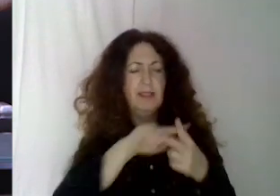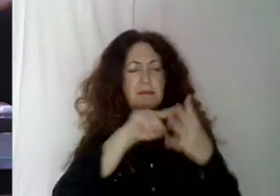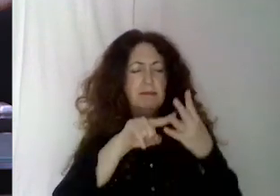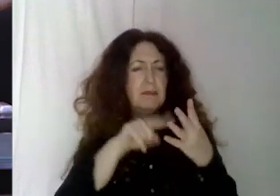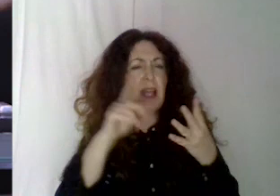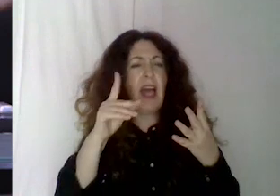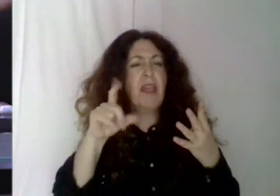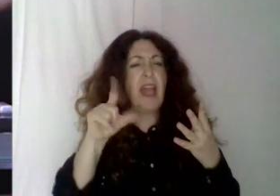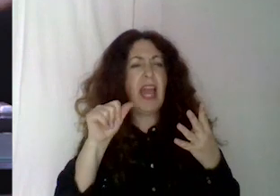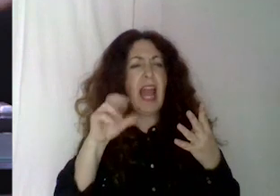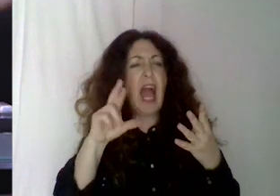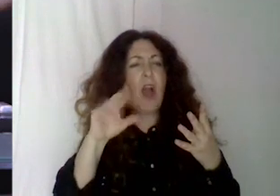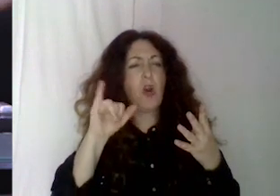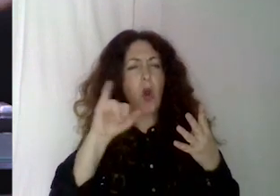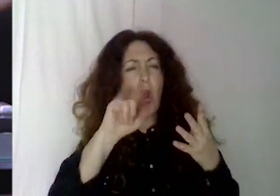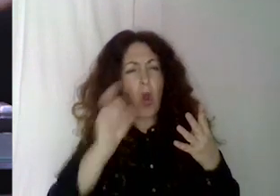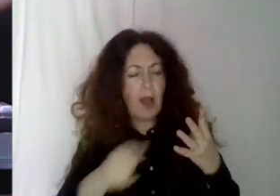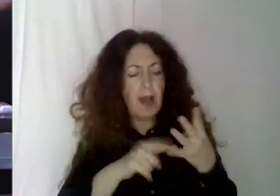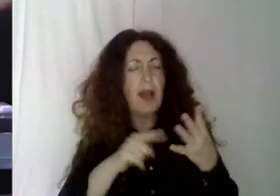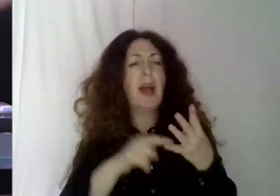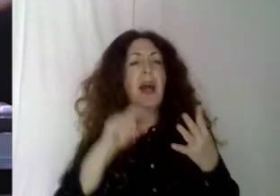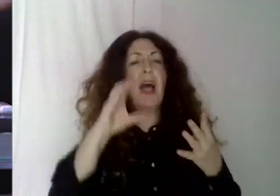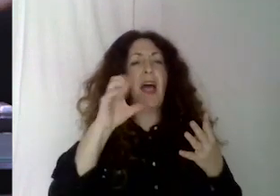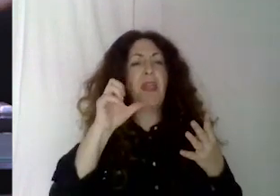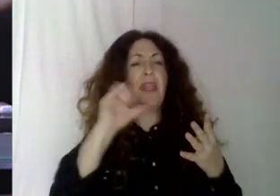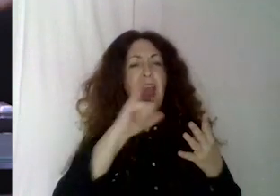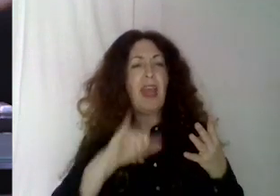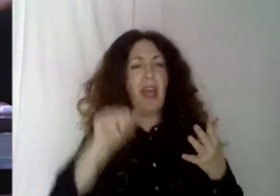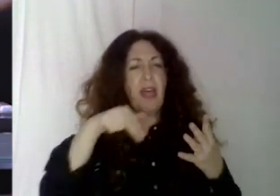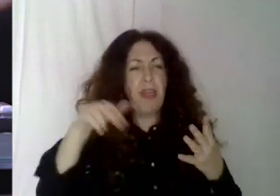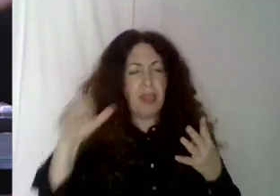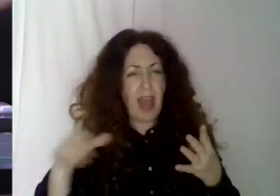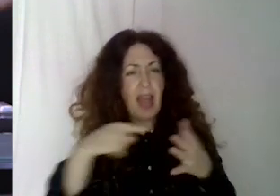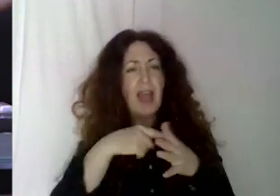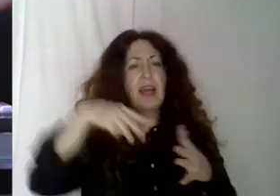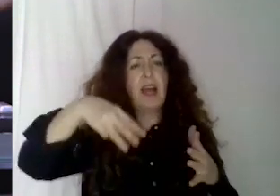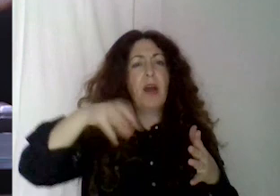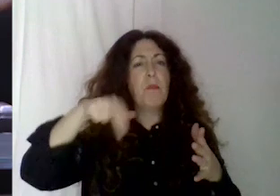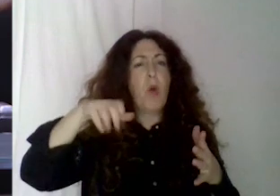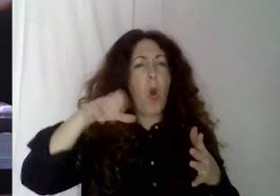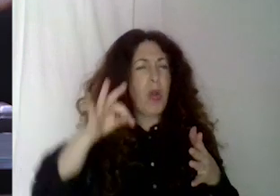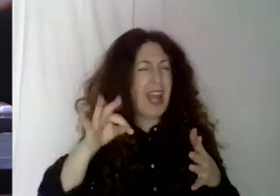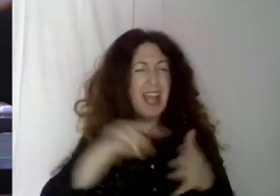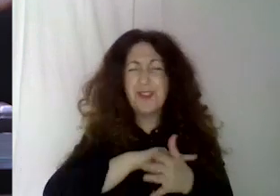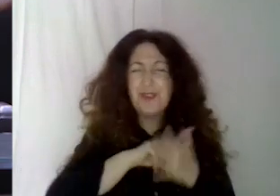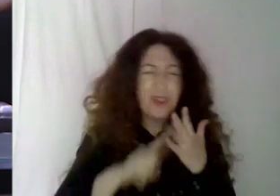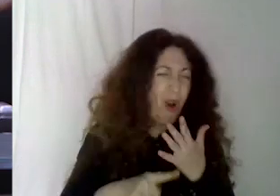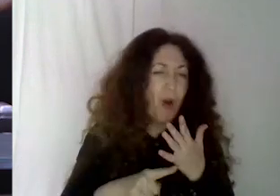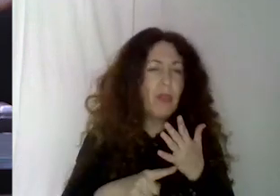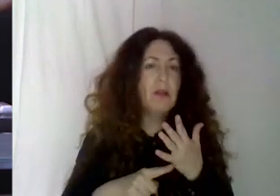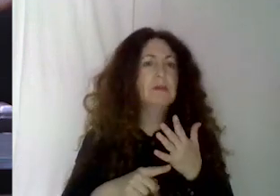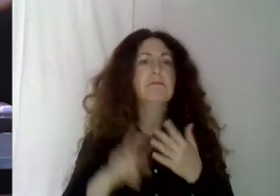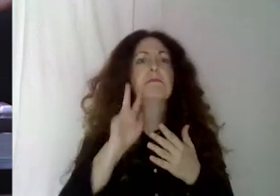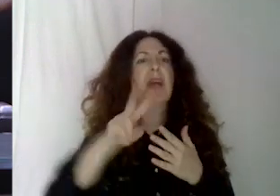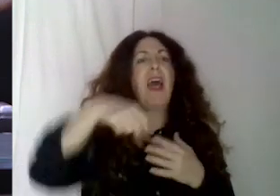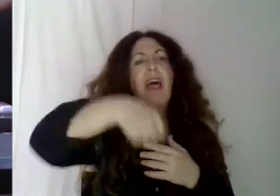Es verdad, es cierto que la biografía de Caravaggio está continuamente entrelazada